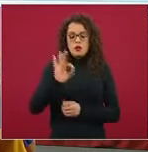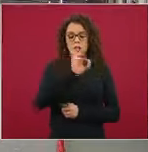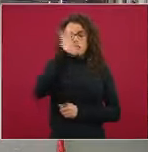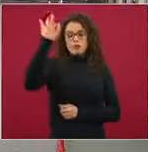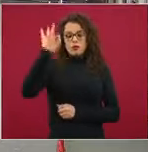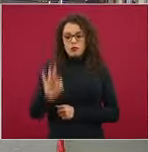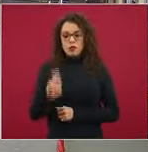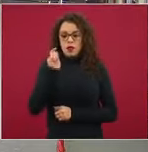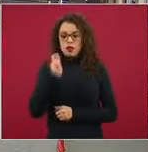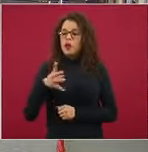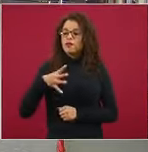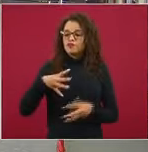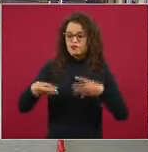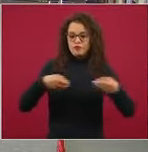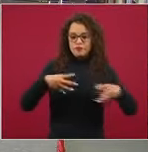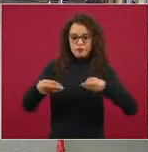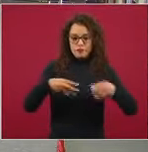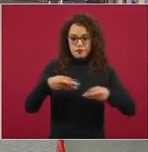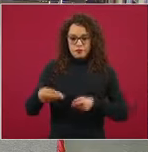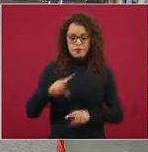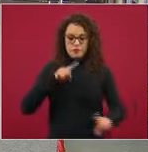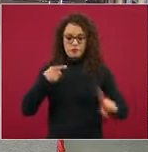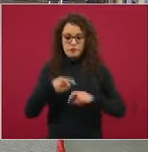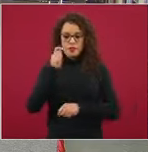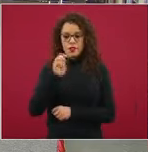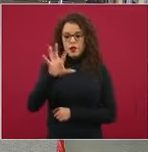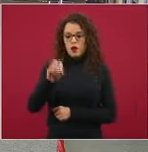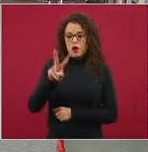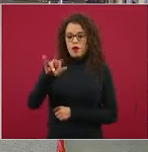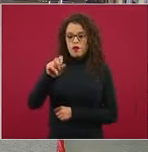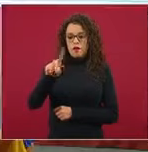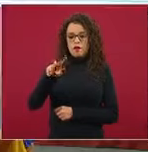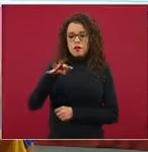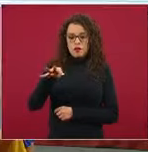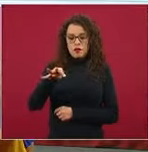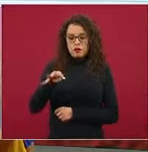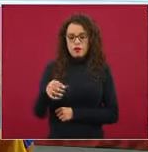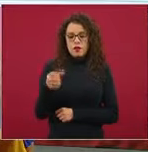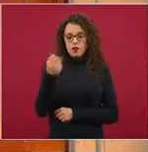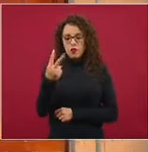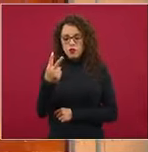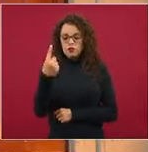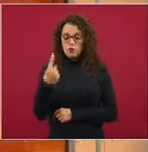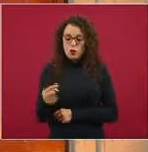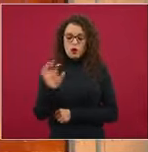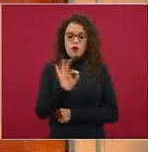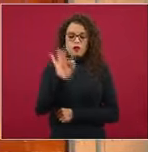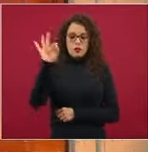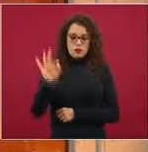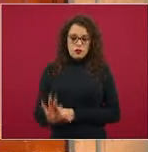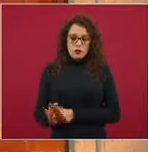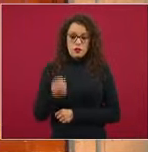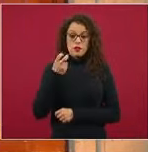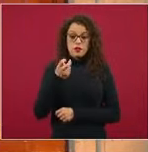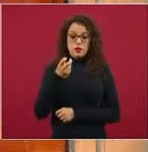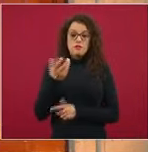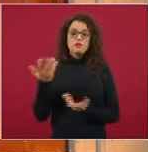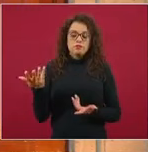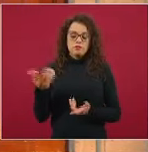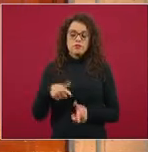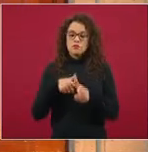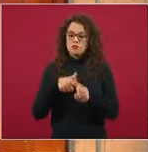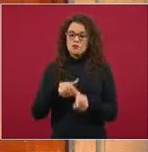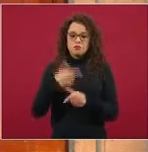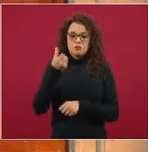porcentaje de contagios, en este caso de COVID-19, de 2 y 1%, y esto ha sido prácticamente una